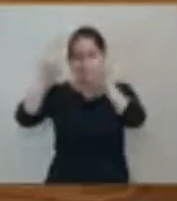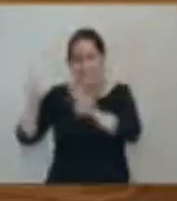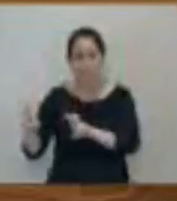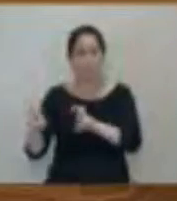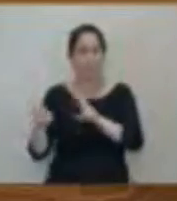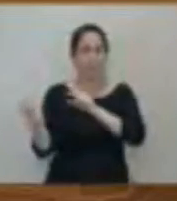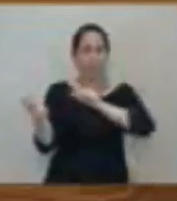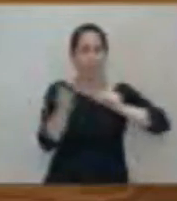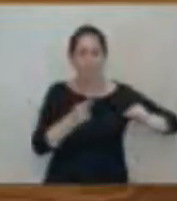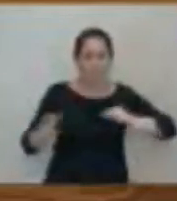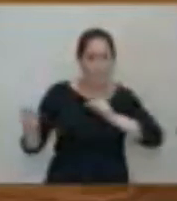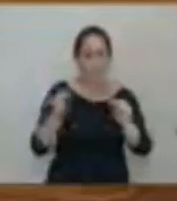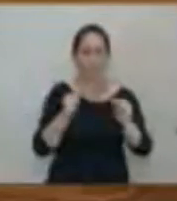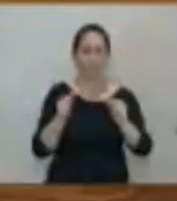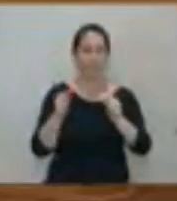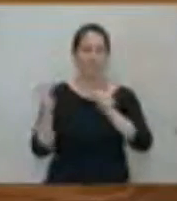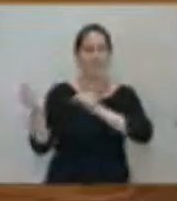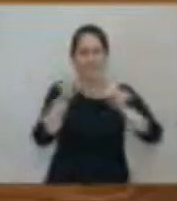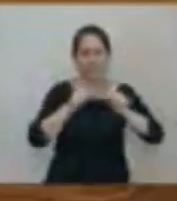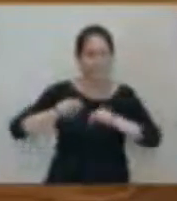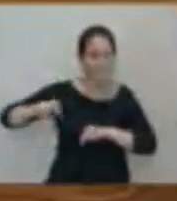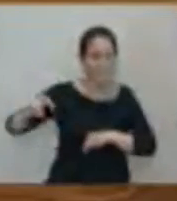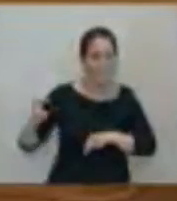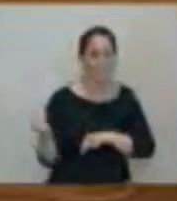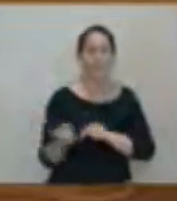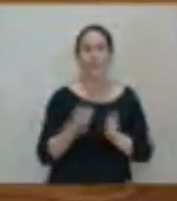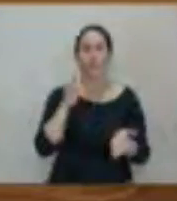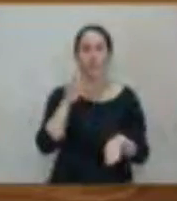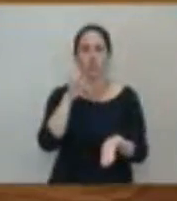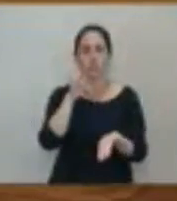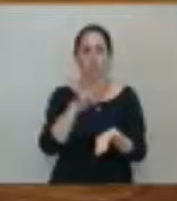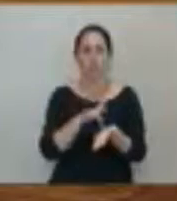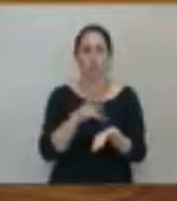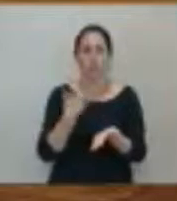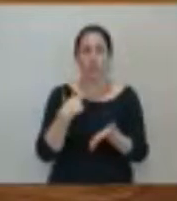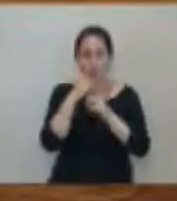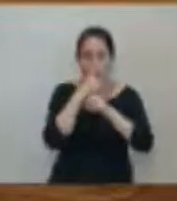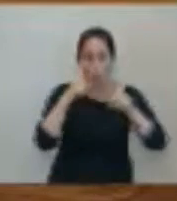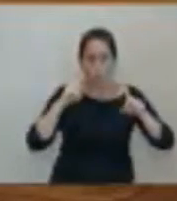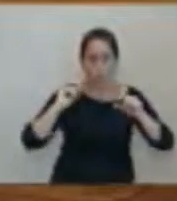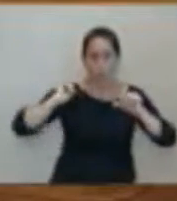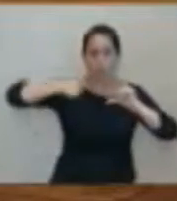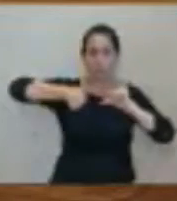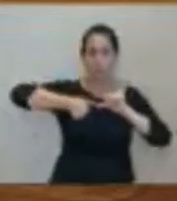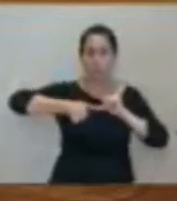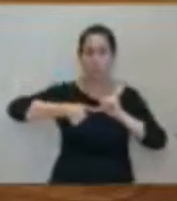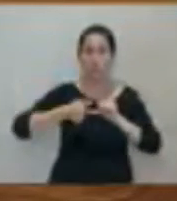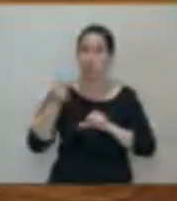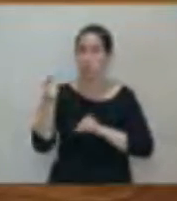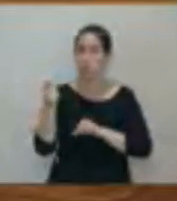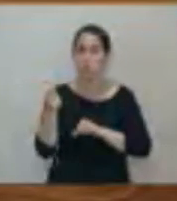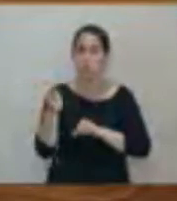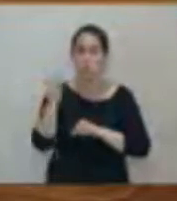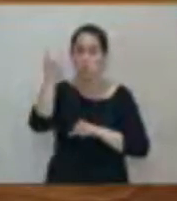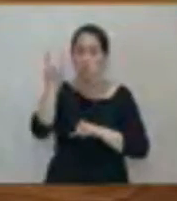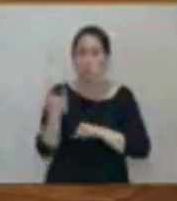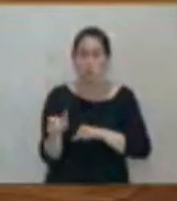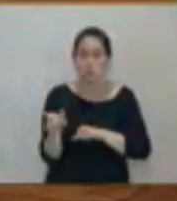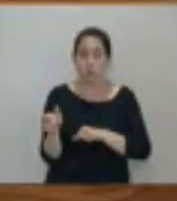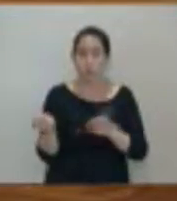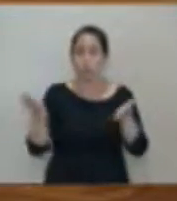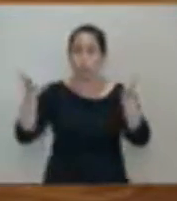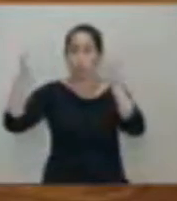tantos debates que se han producido a lo largo del último año, en los cuales usted ha estado siempre